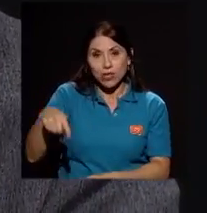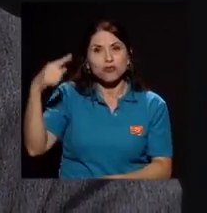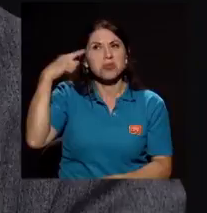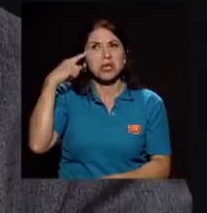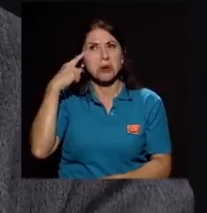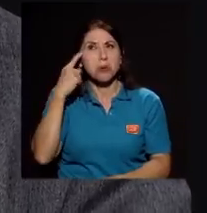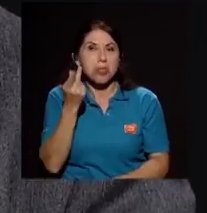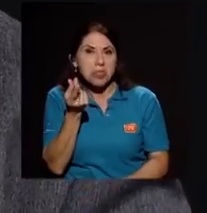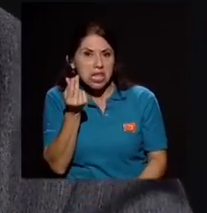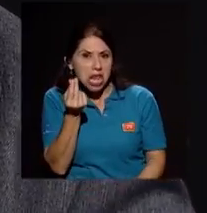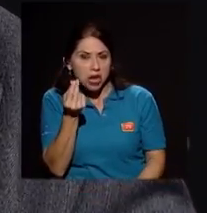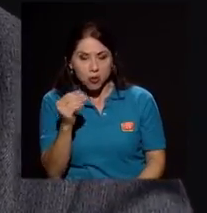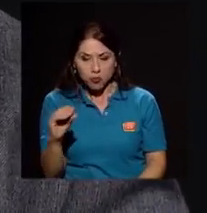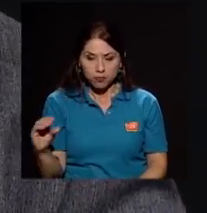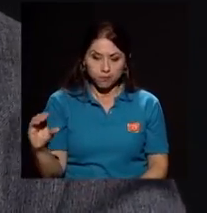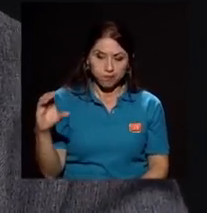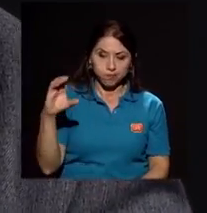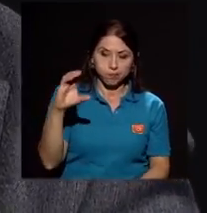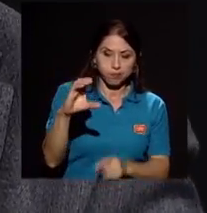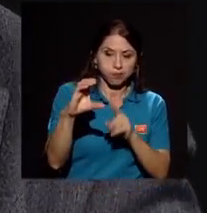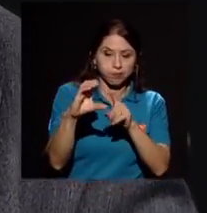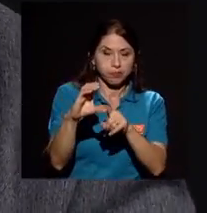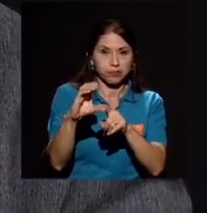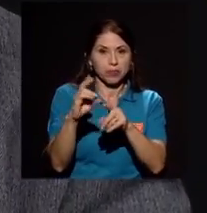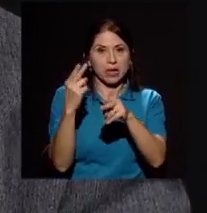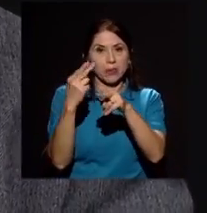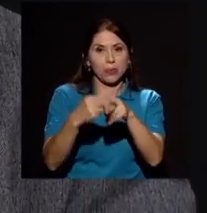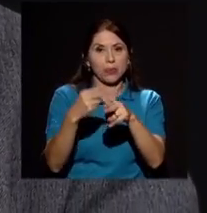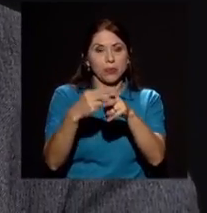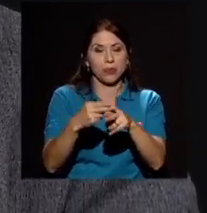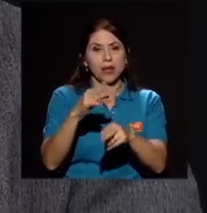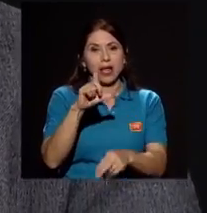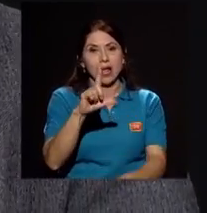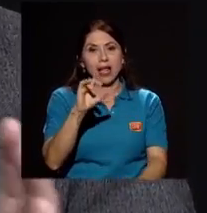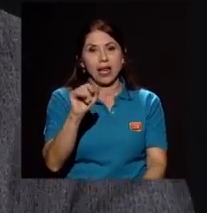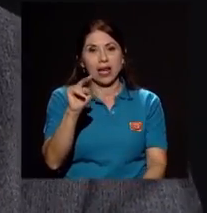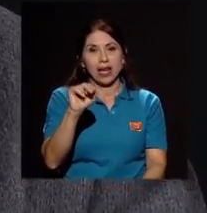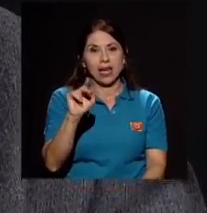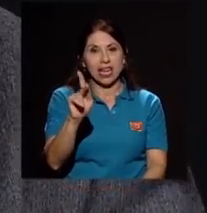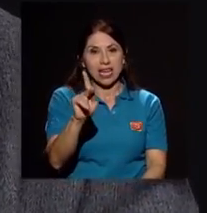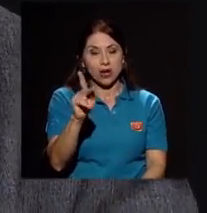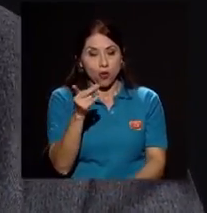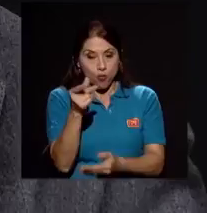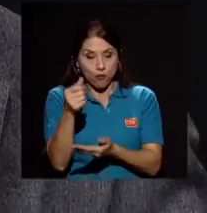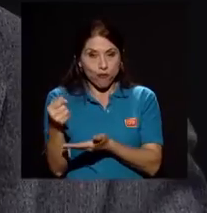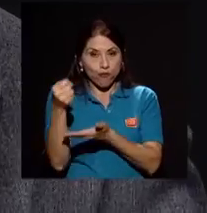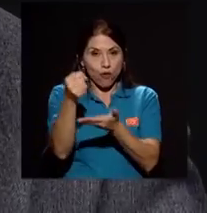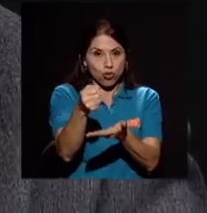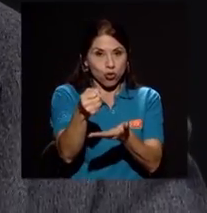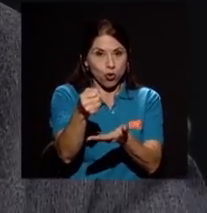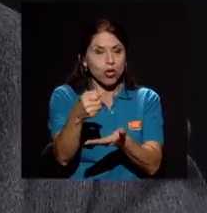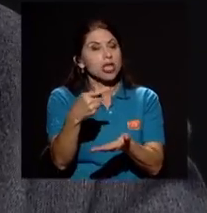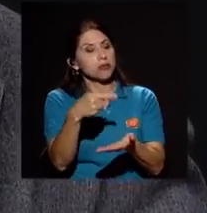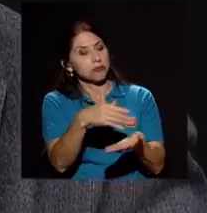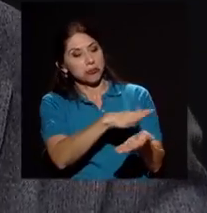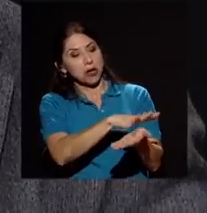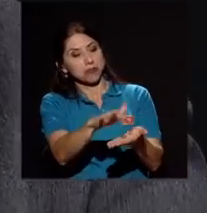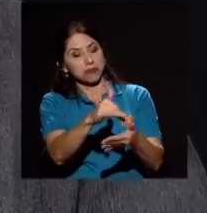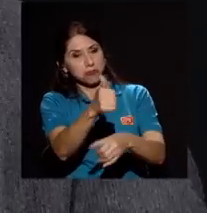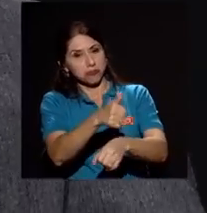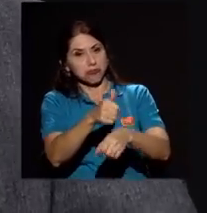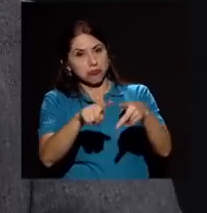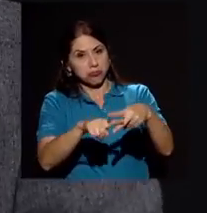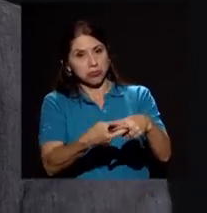y crearon un fondo que le llamaron link y dijeron vean con este fondo queremos en 5 años generar